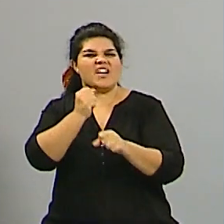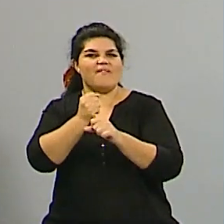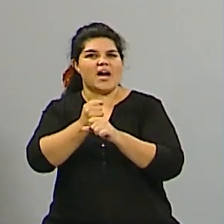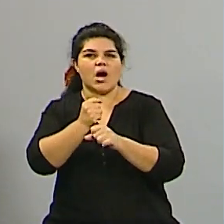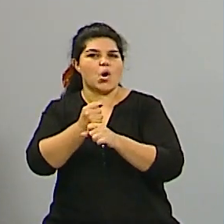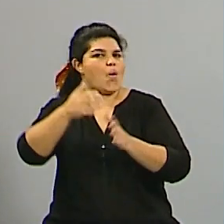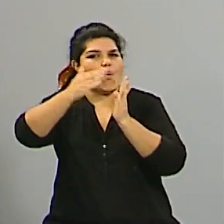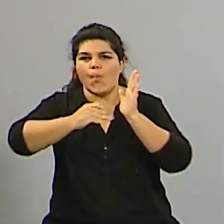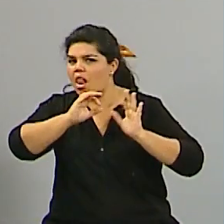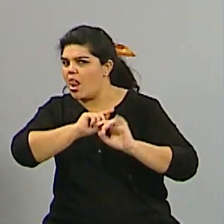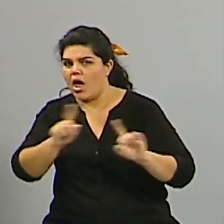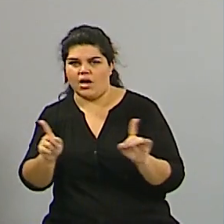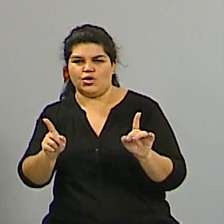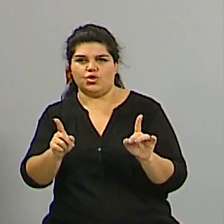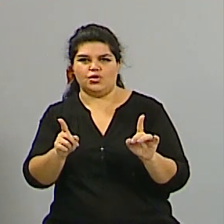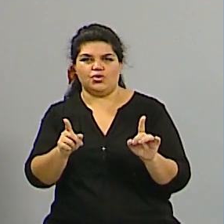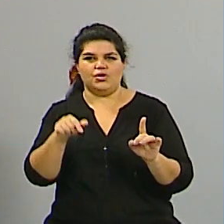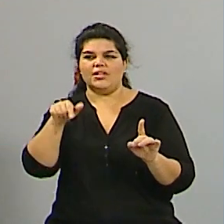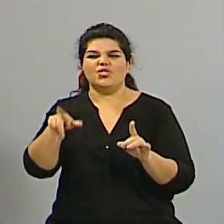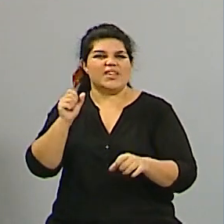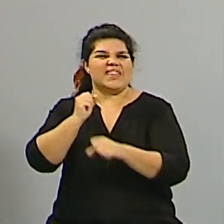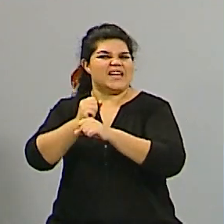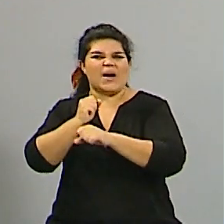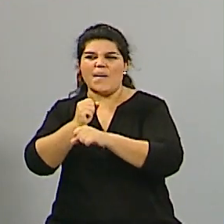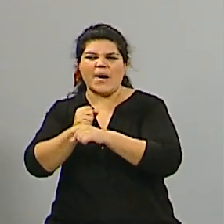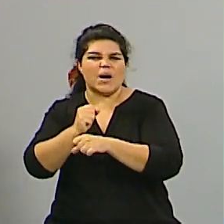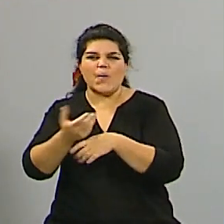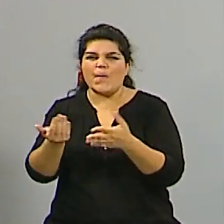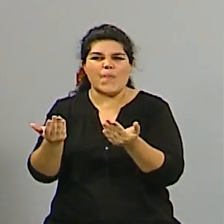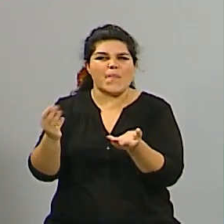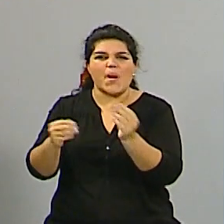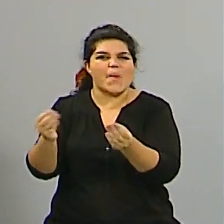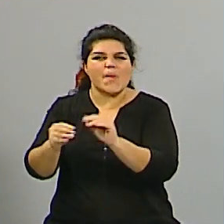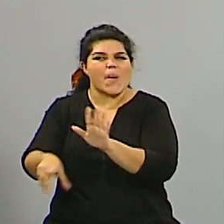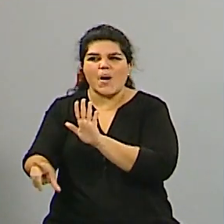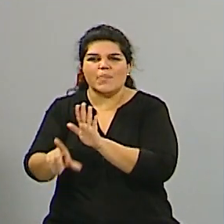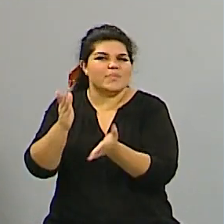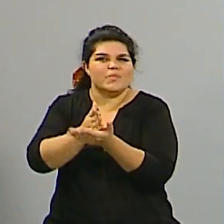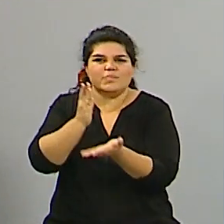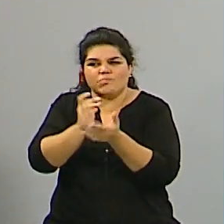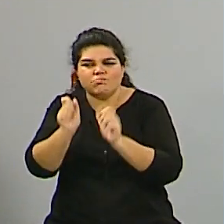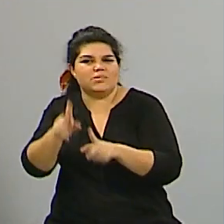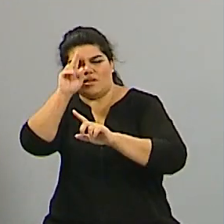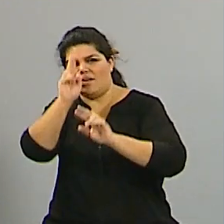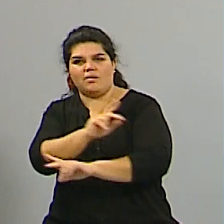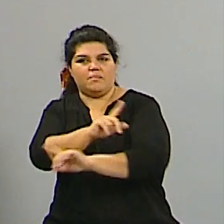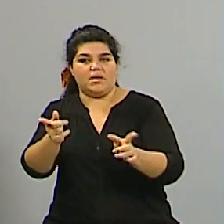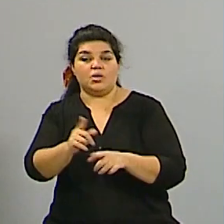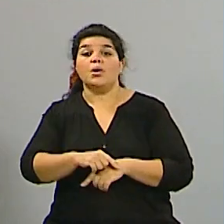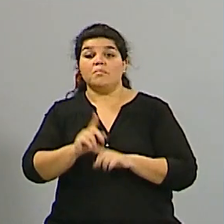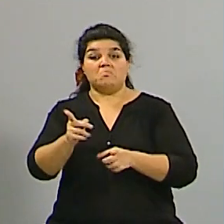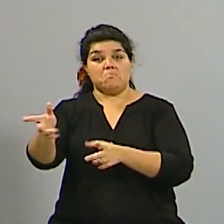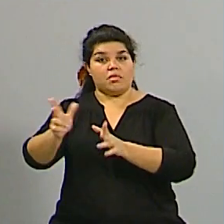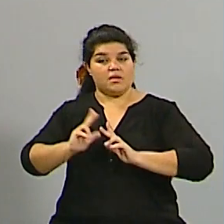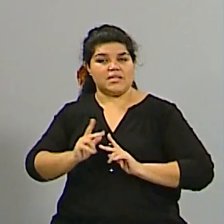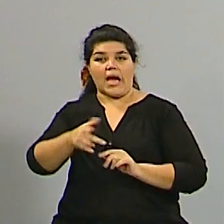mundo el tema de la precarización laboral es algo muy fuerte, pero también pasa en otros países. Y bueno, vos nos hacías